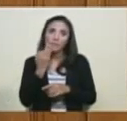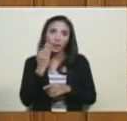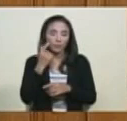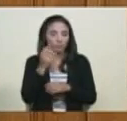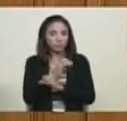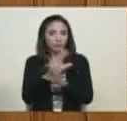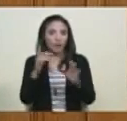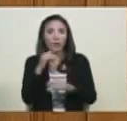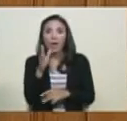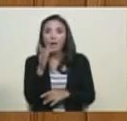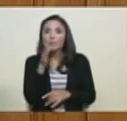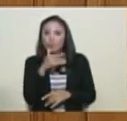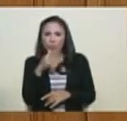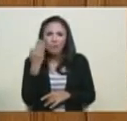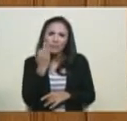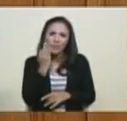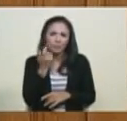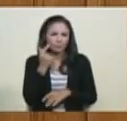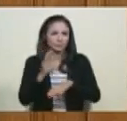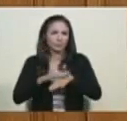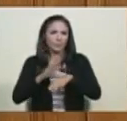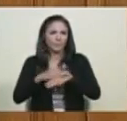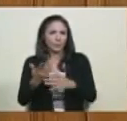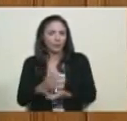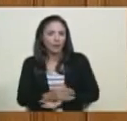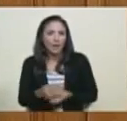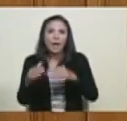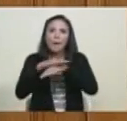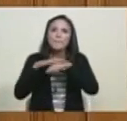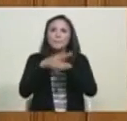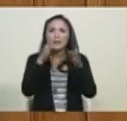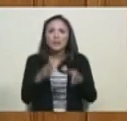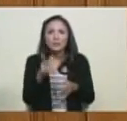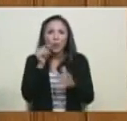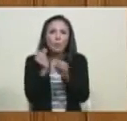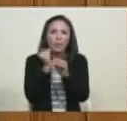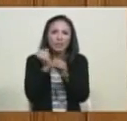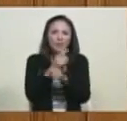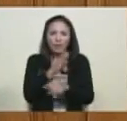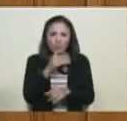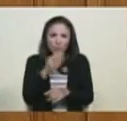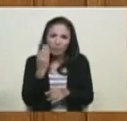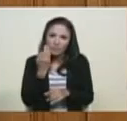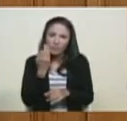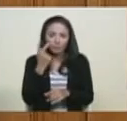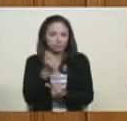¿Ah? ¿No tiene Facebook? ¿Cómo el ministro del Trabajo no va a tener Facebook? Ah, ¿tú tienes?